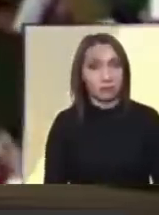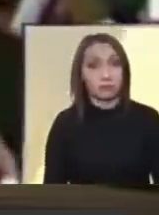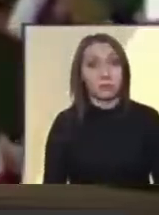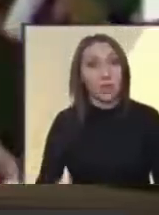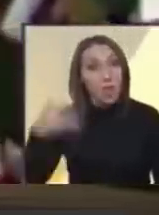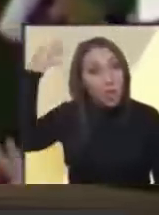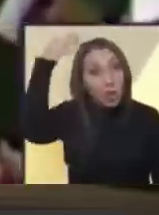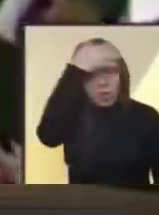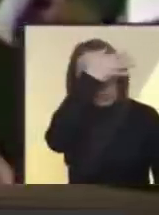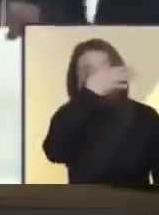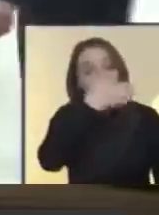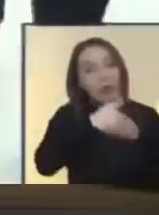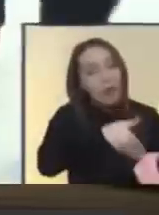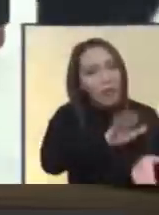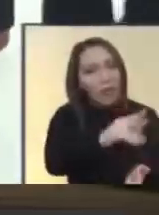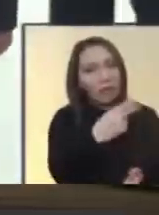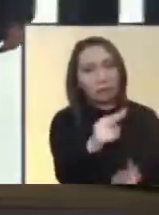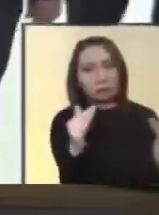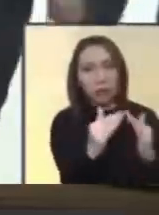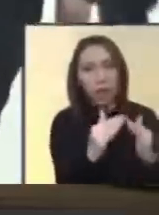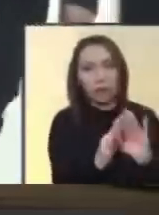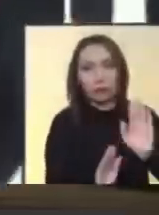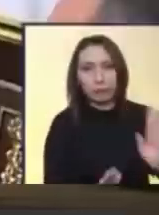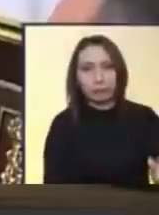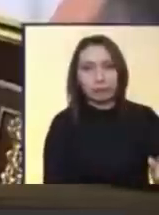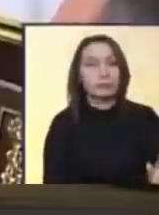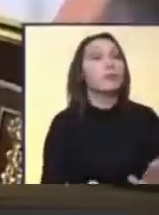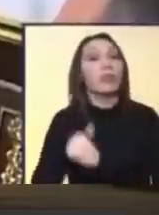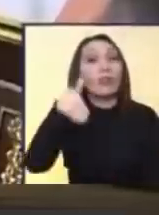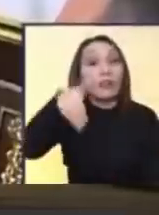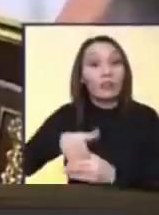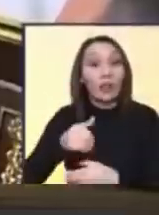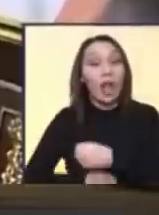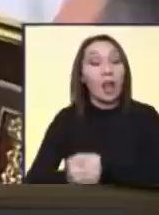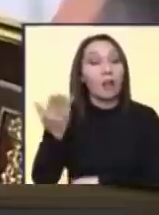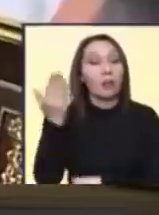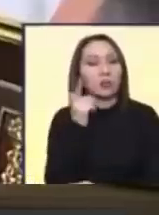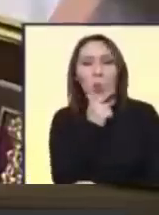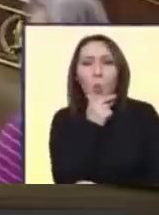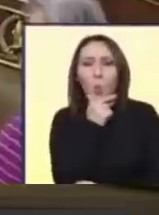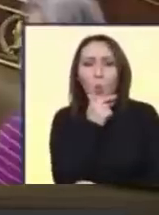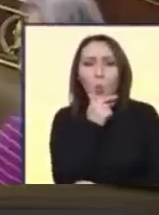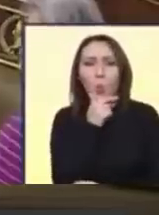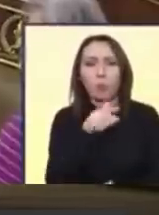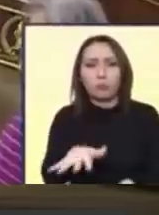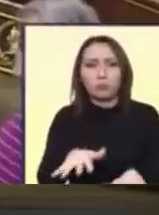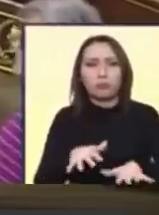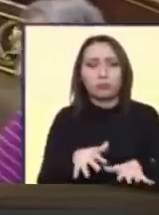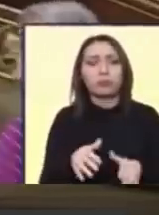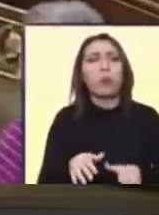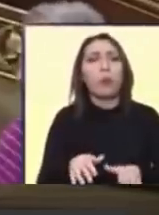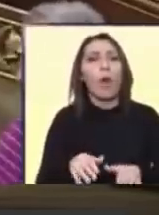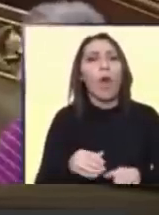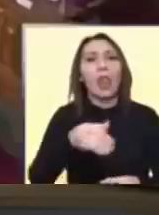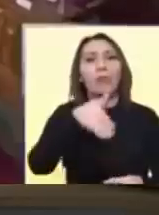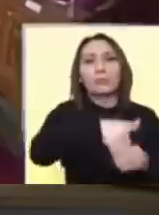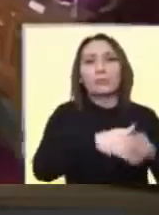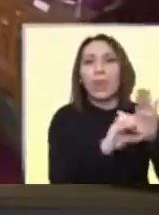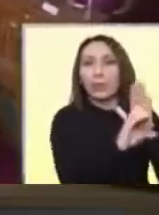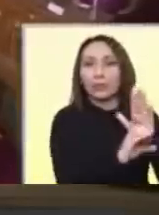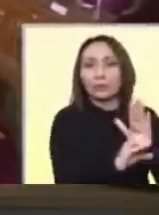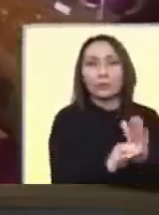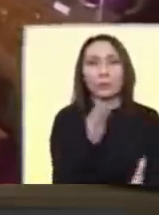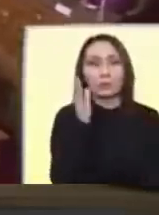181.335 pruebas. En la entrevista con la radio argentina, Maduro además atacó a Donald Trump, lo llamó cowboy loco y aseguró que lo